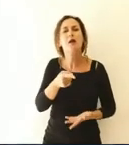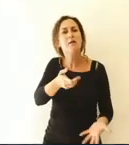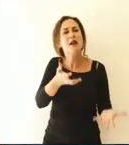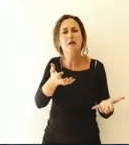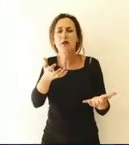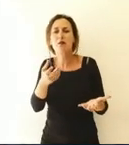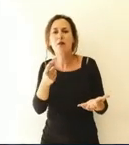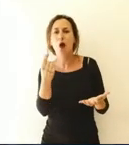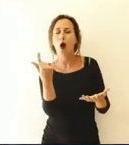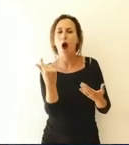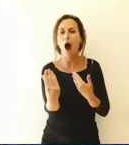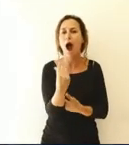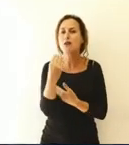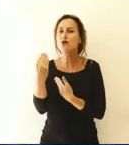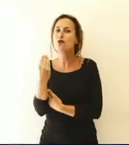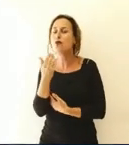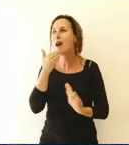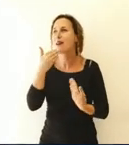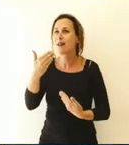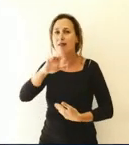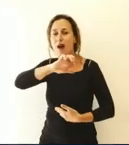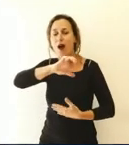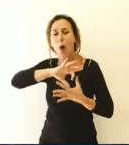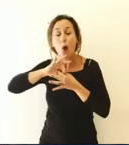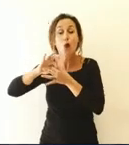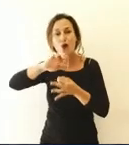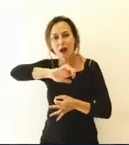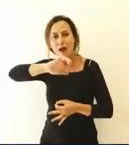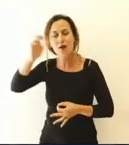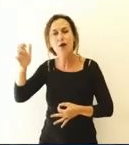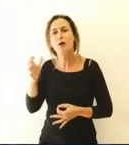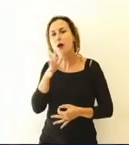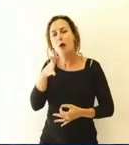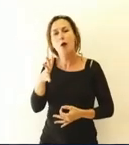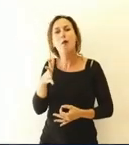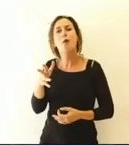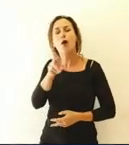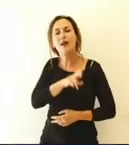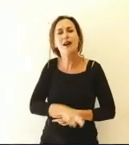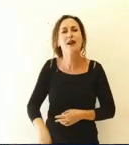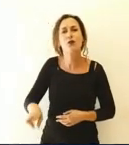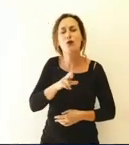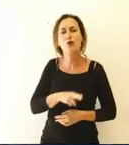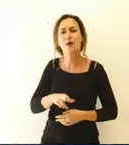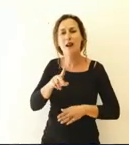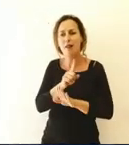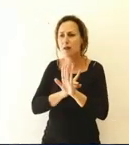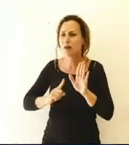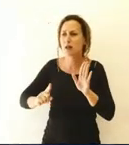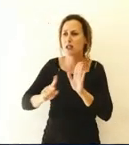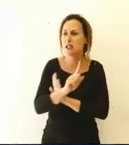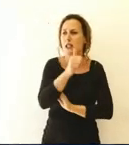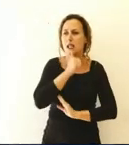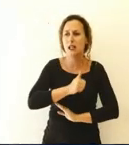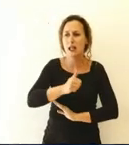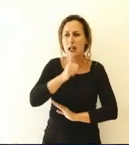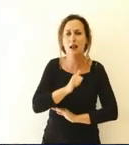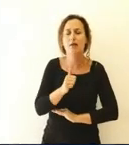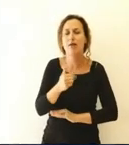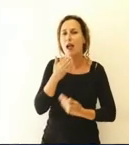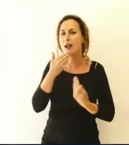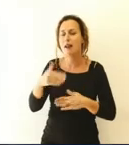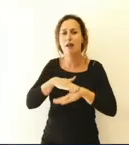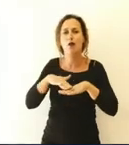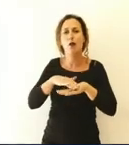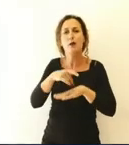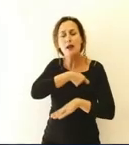ayudas de la Unión Europea a través del mecanismo de recuperación y resiliencia gestionado por el Gobierno de España. Más allá de eso, debemos